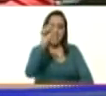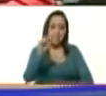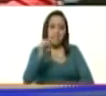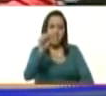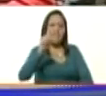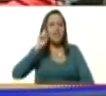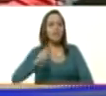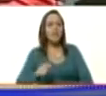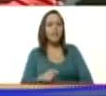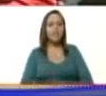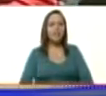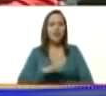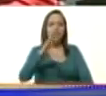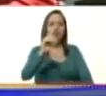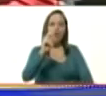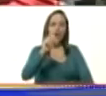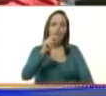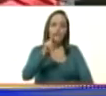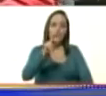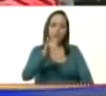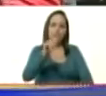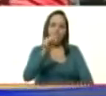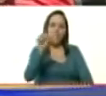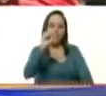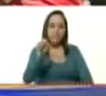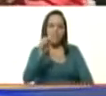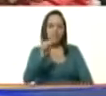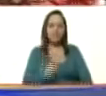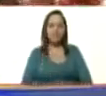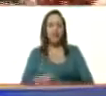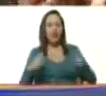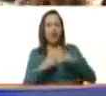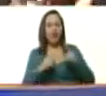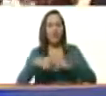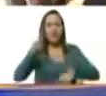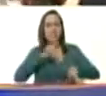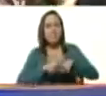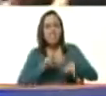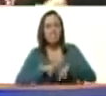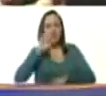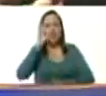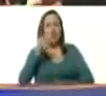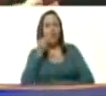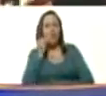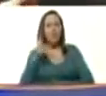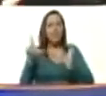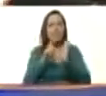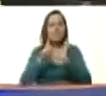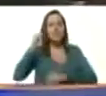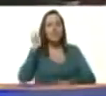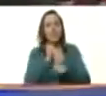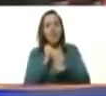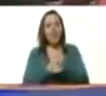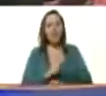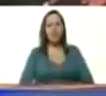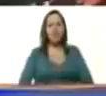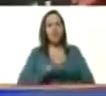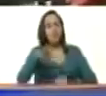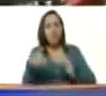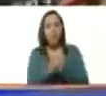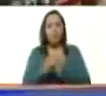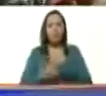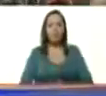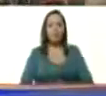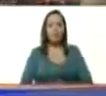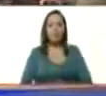que lo conozcan en todas las escuelas, los niños, las niñas, los jóvenes en los liceos, los trabajadores, las trabajadoras,